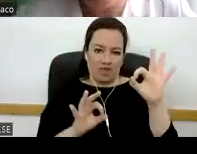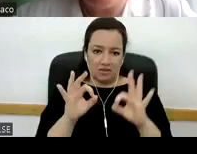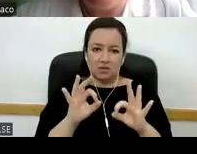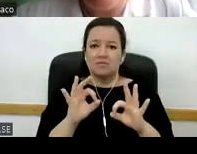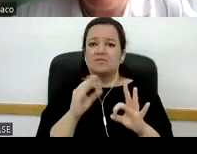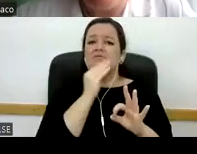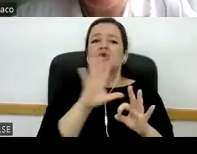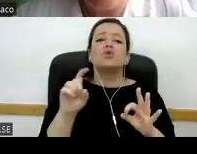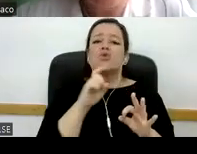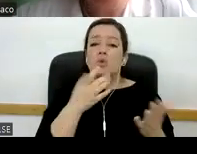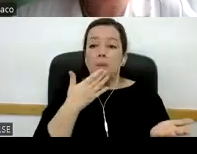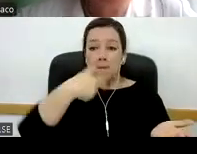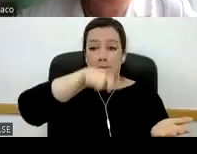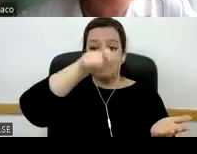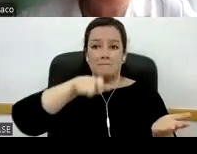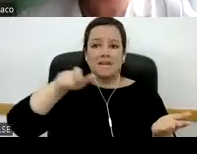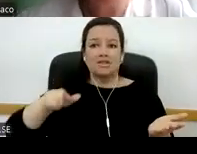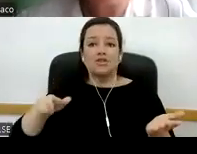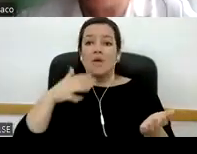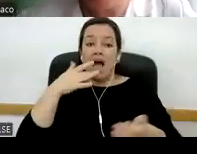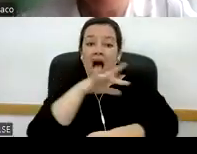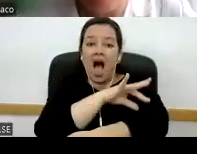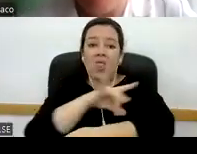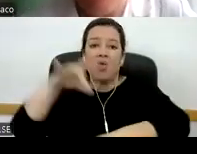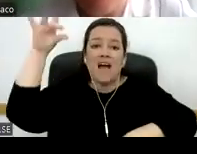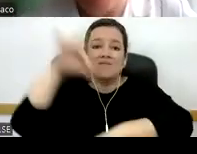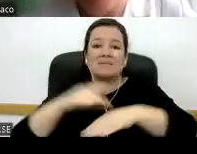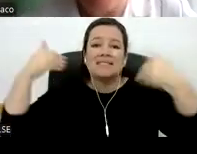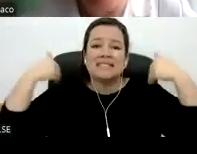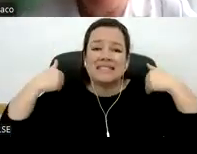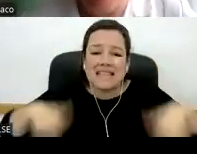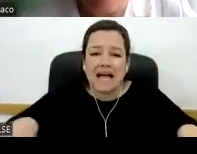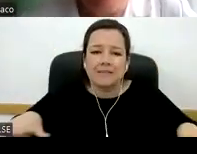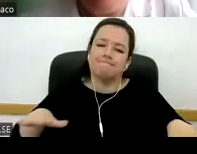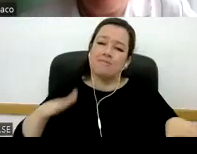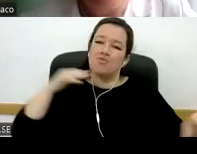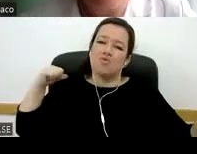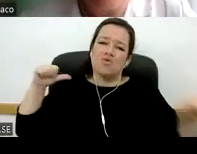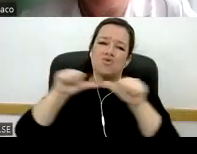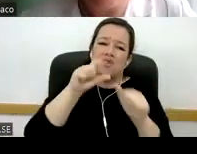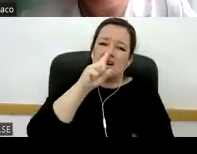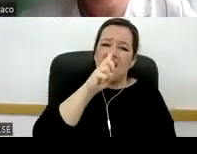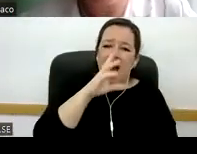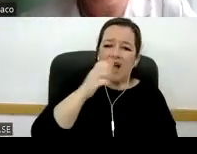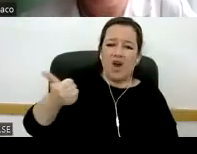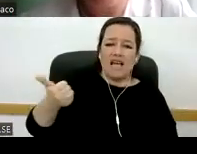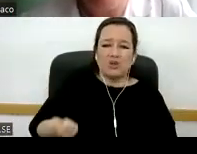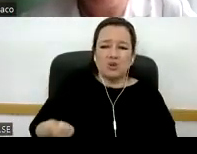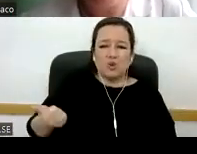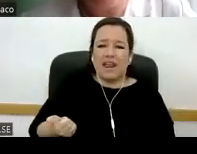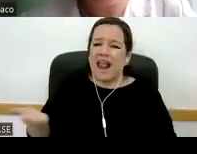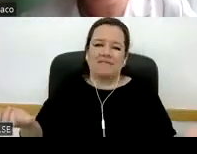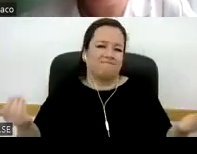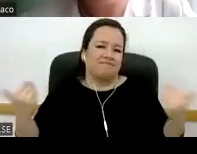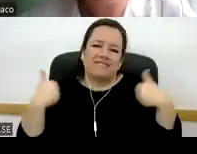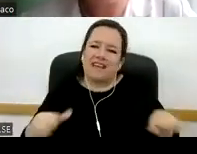ideal, una situación en la que la persona no fuese ya diabética y evidentemente no llevase años siendo diabética, porque ahí, aunque controlemos el azúcar, el daño